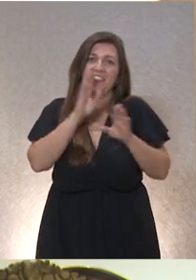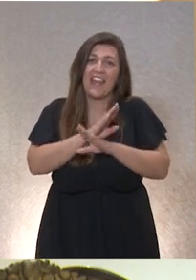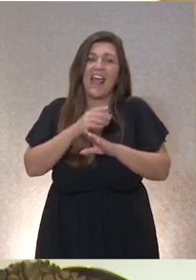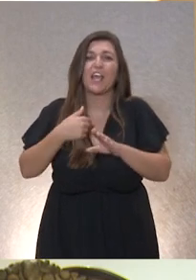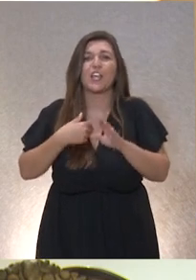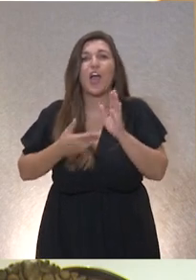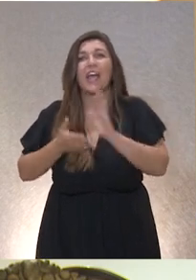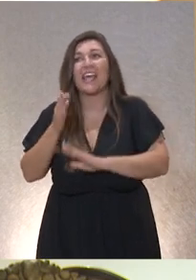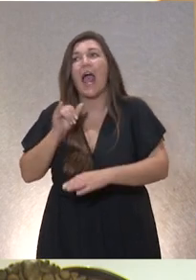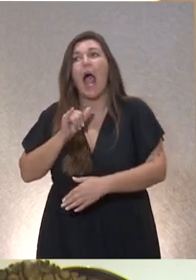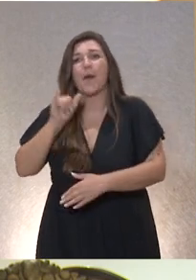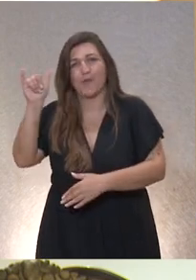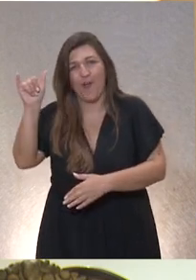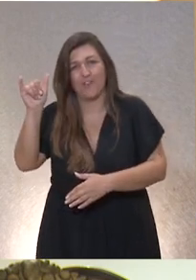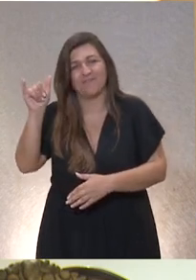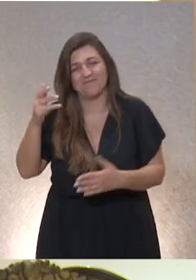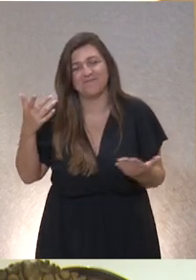que irme a un